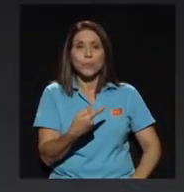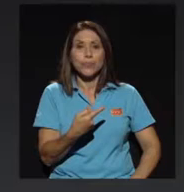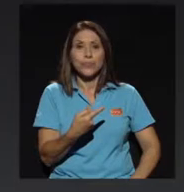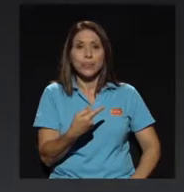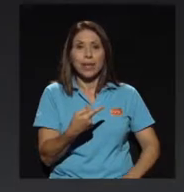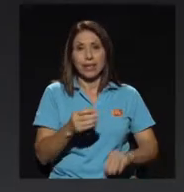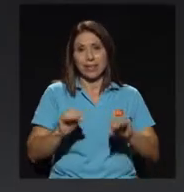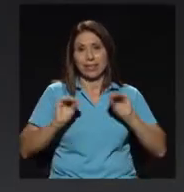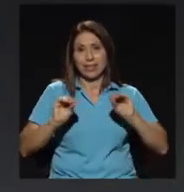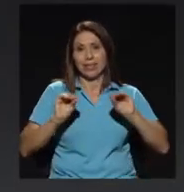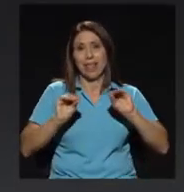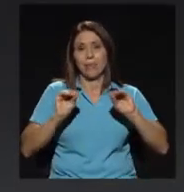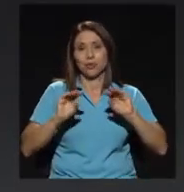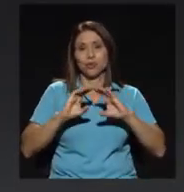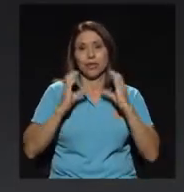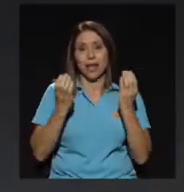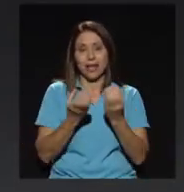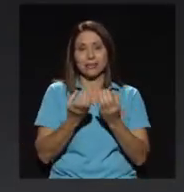damos clases,